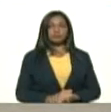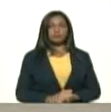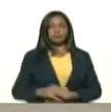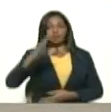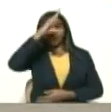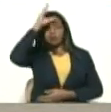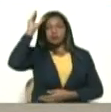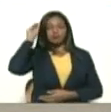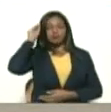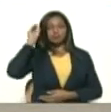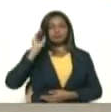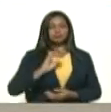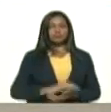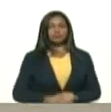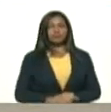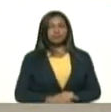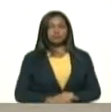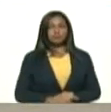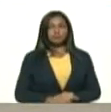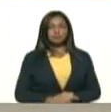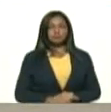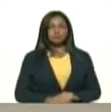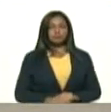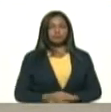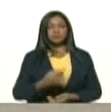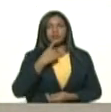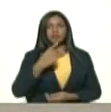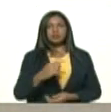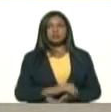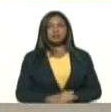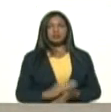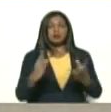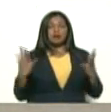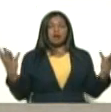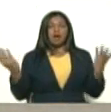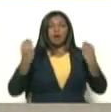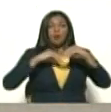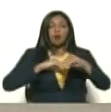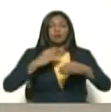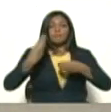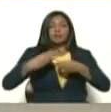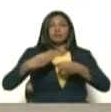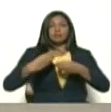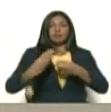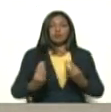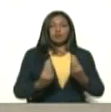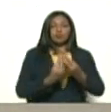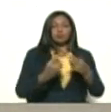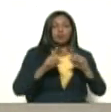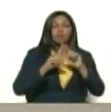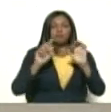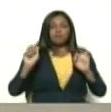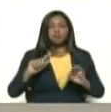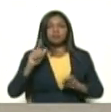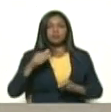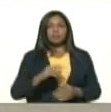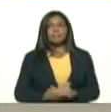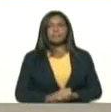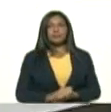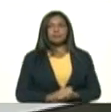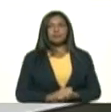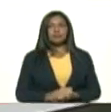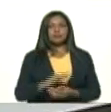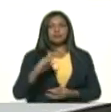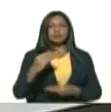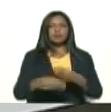Donald Trump dice, el gran acuerdo de petróleo con la OPEP Plus está